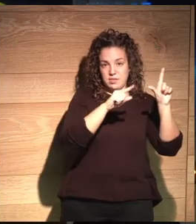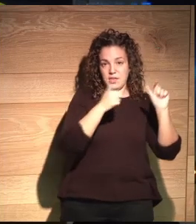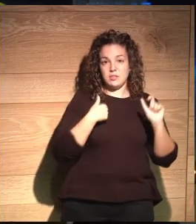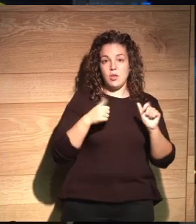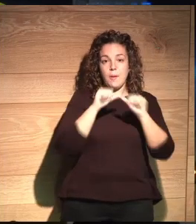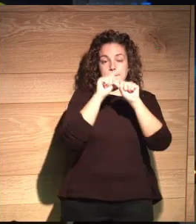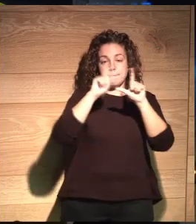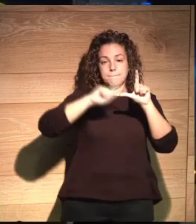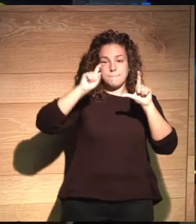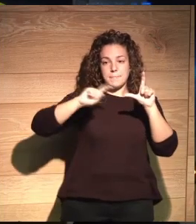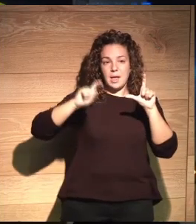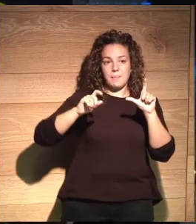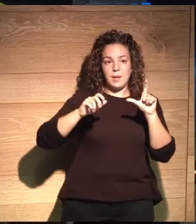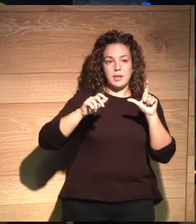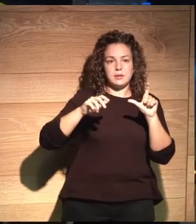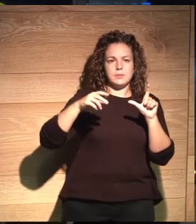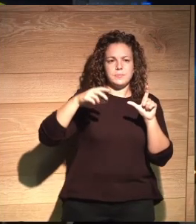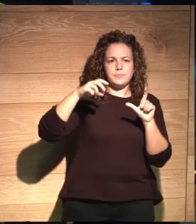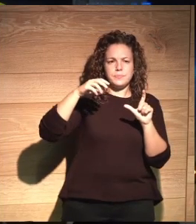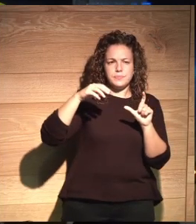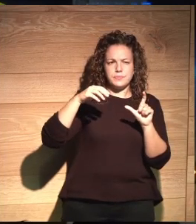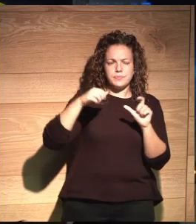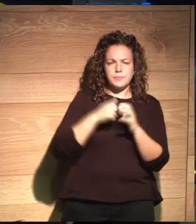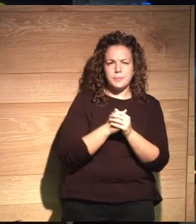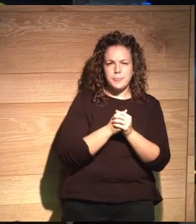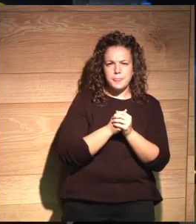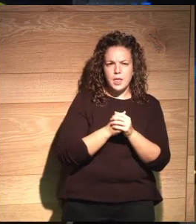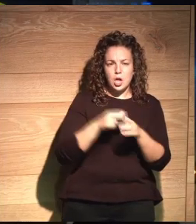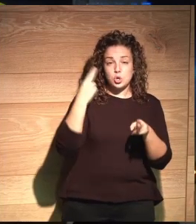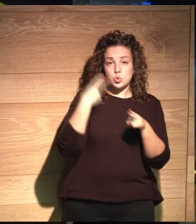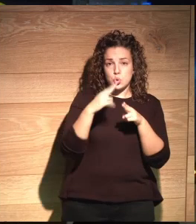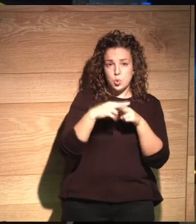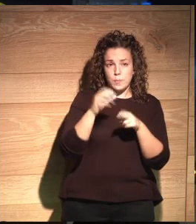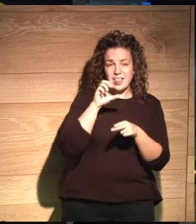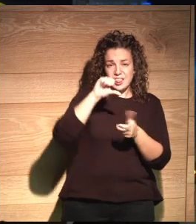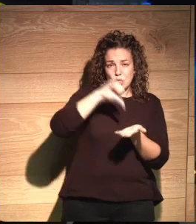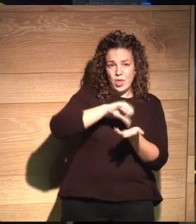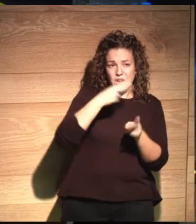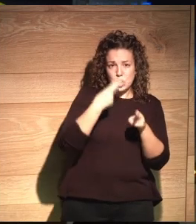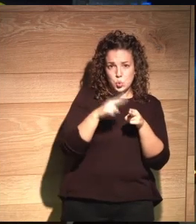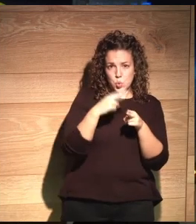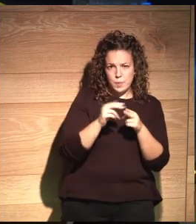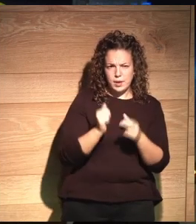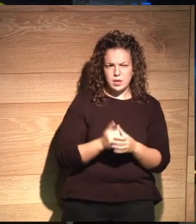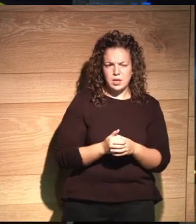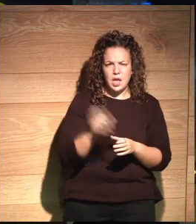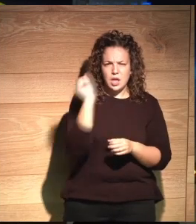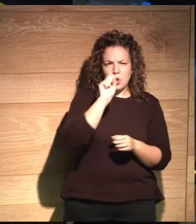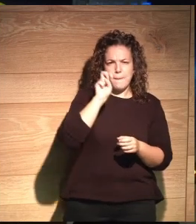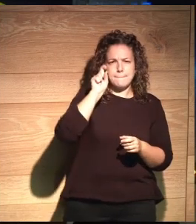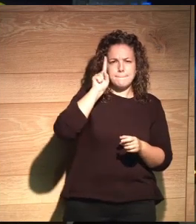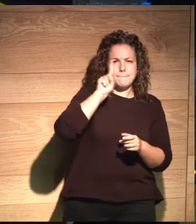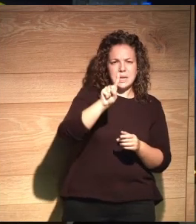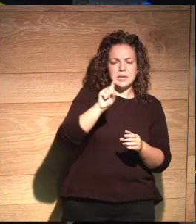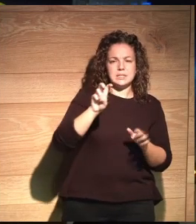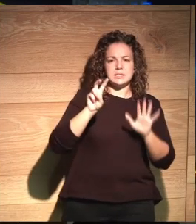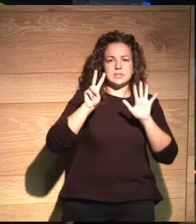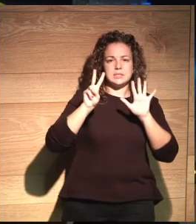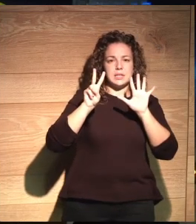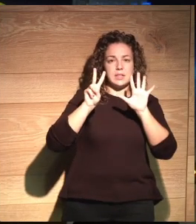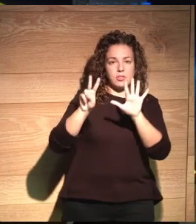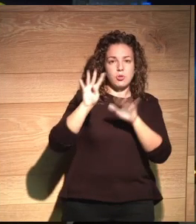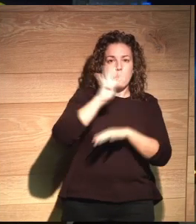de giambattista no list de am roma de 1747 y aquí